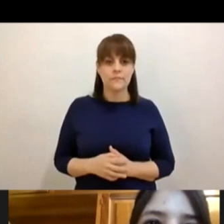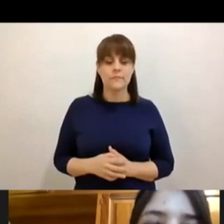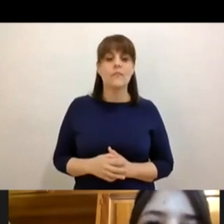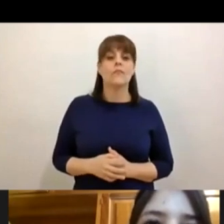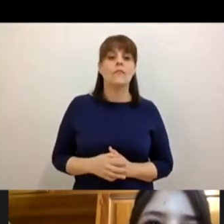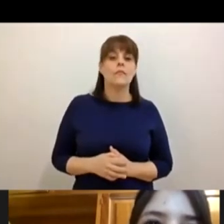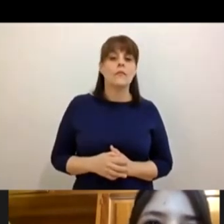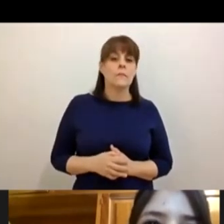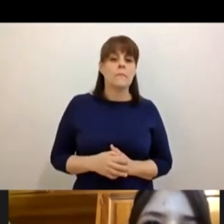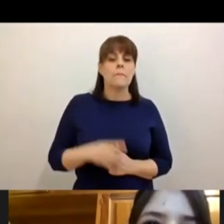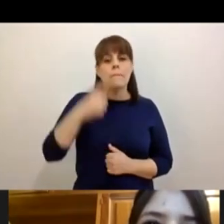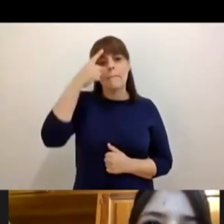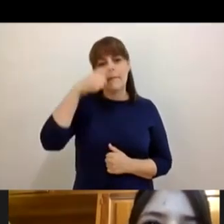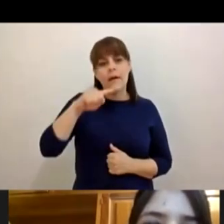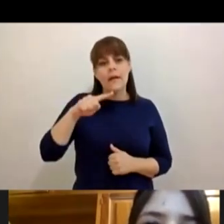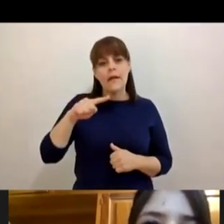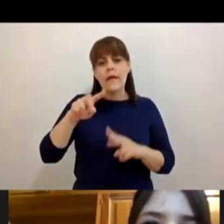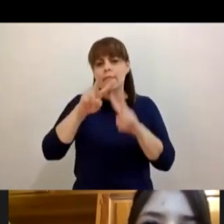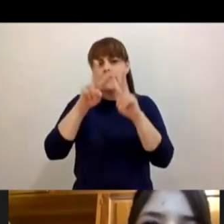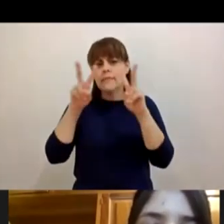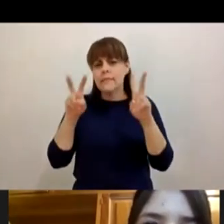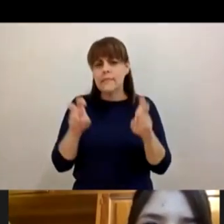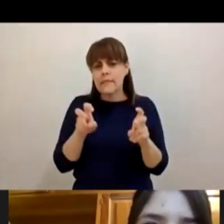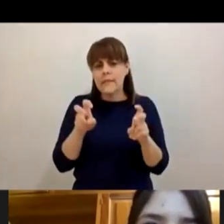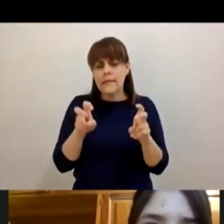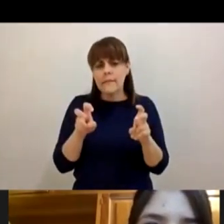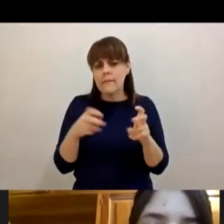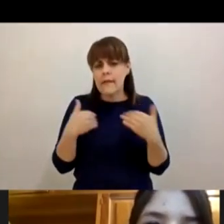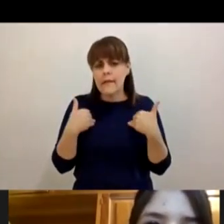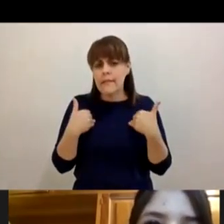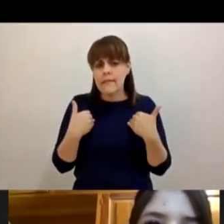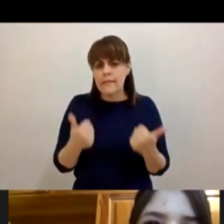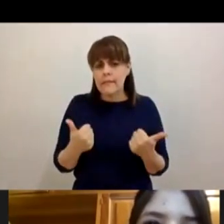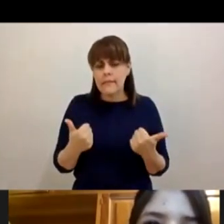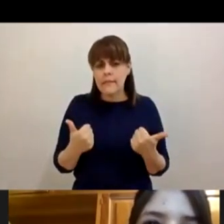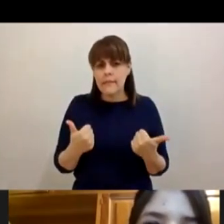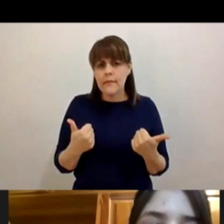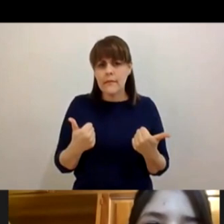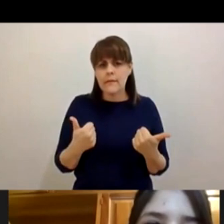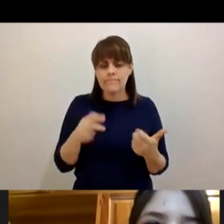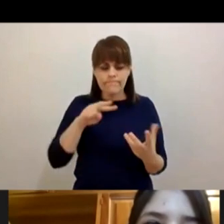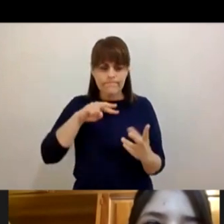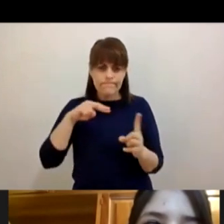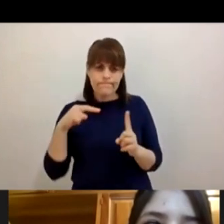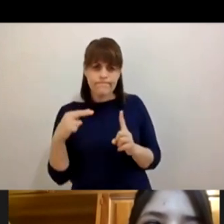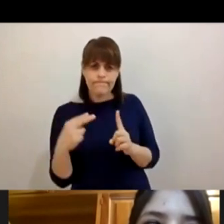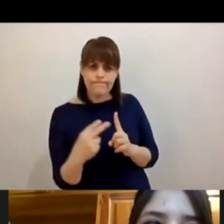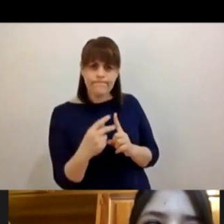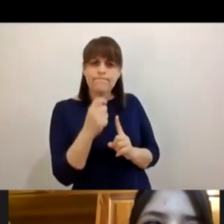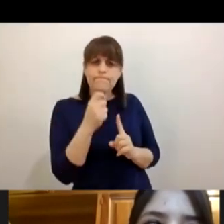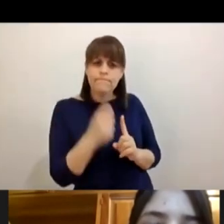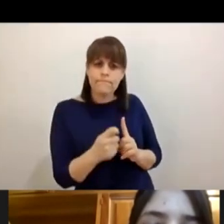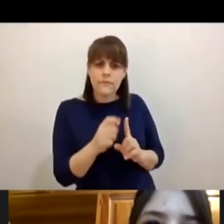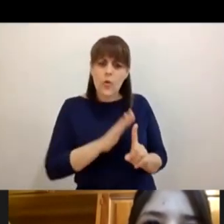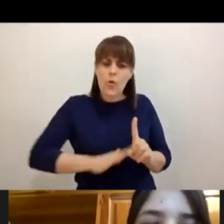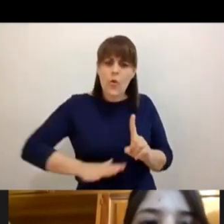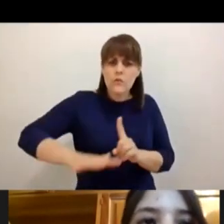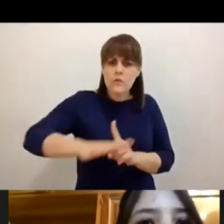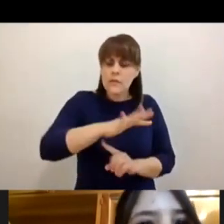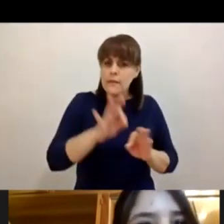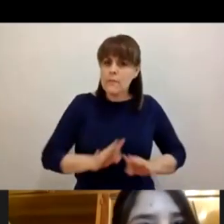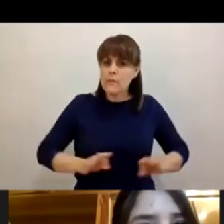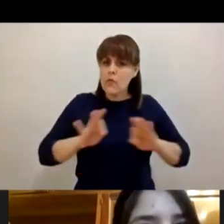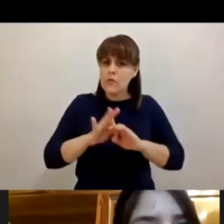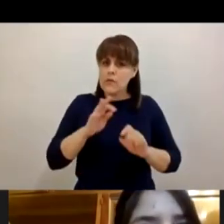tema, hay que entenderlo, hay que ubicarlo, hay que ver cuáles son las situaciones y los contextos que conducen a este